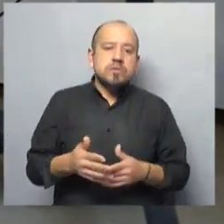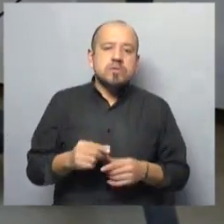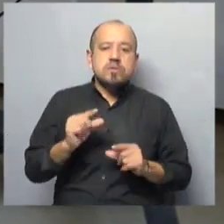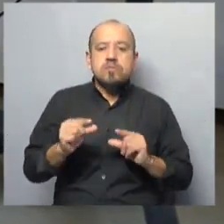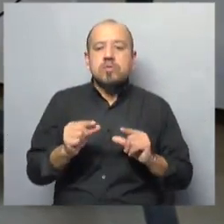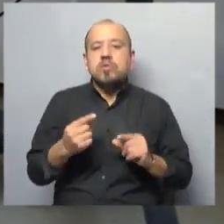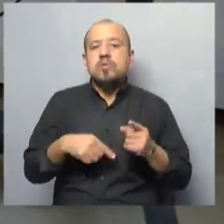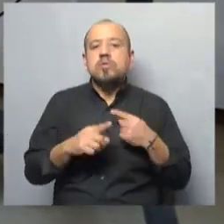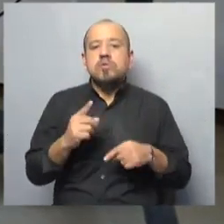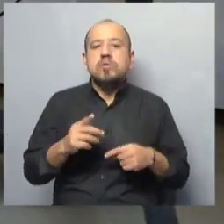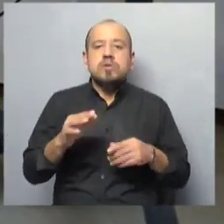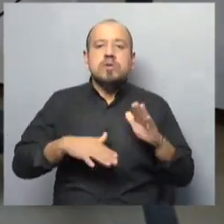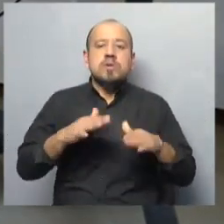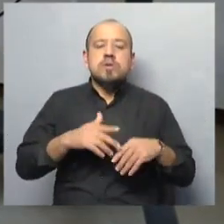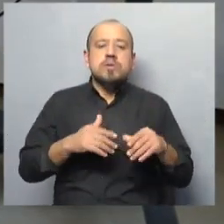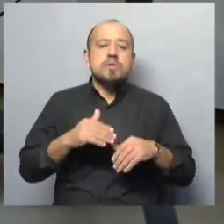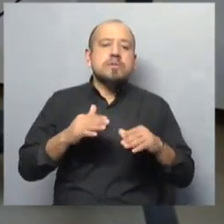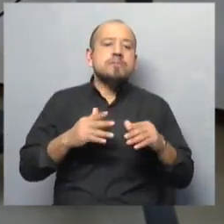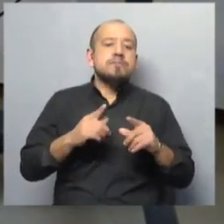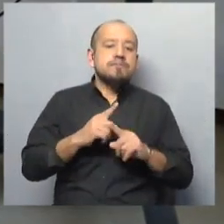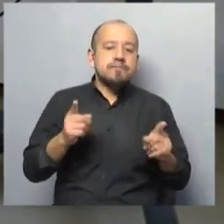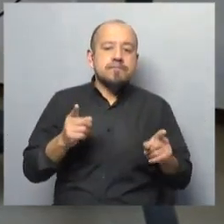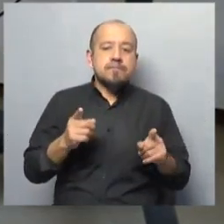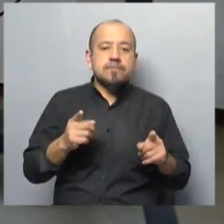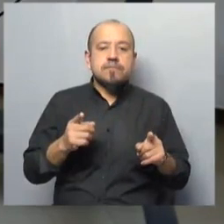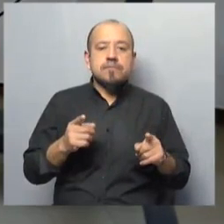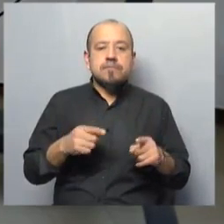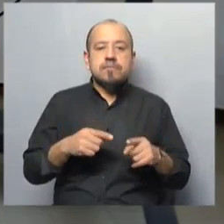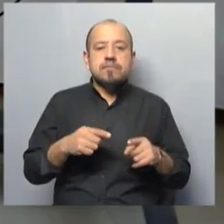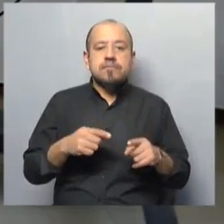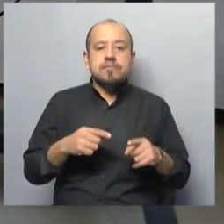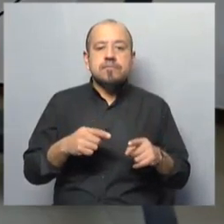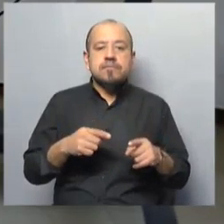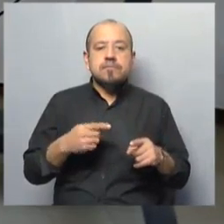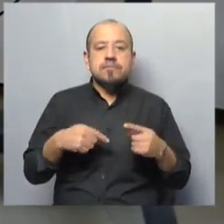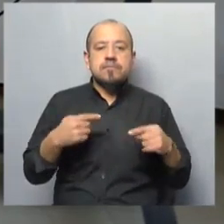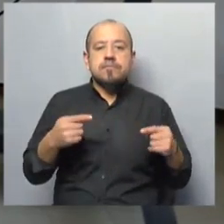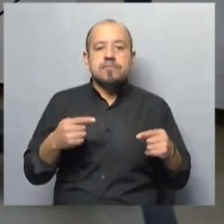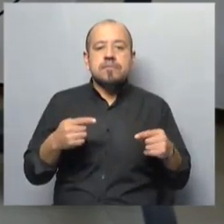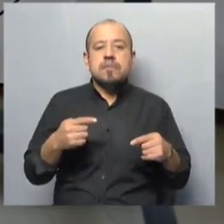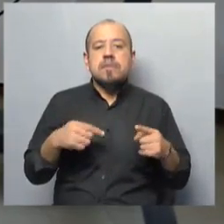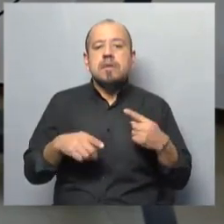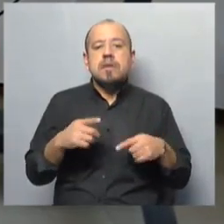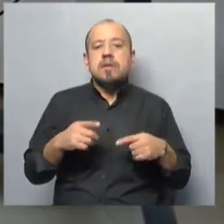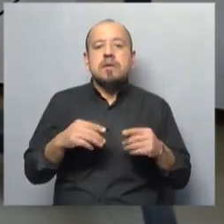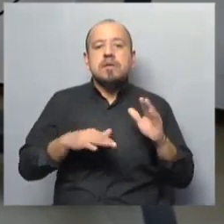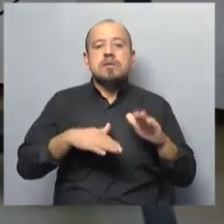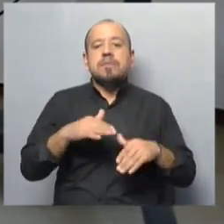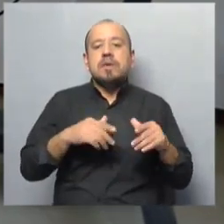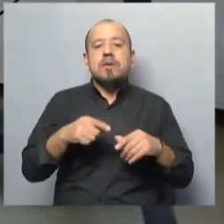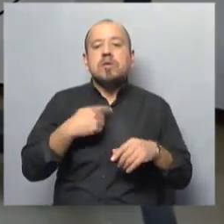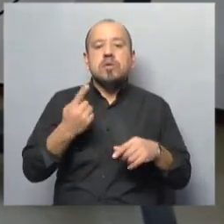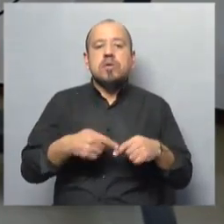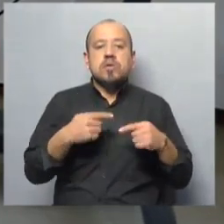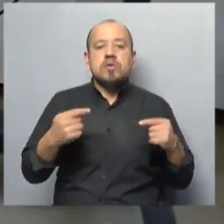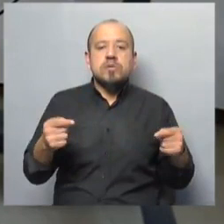de lo normal. Entonces, a veces depende no tanto de las condiciones del día a día, sino más bien dependen de otros factores que son de